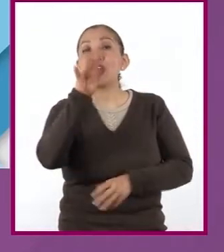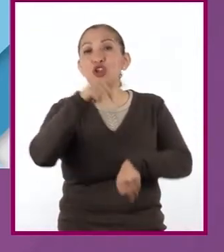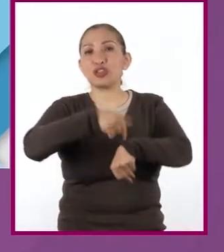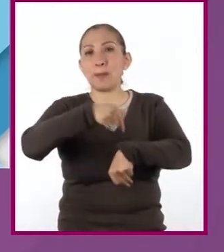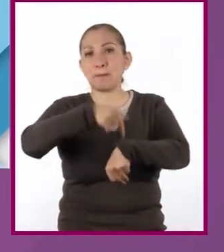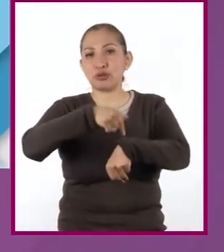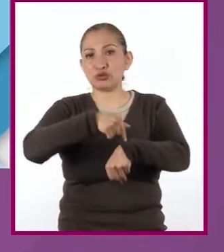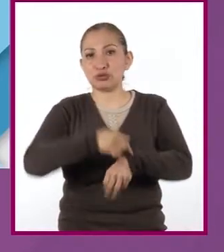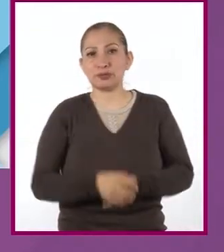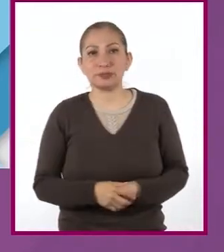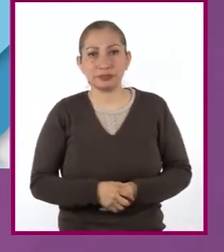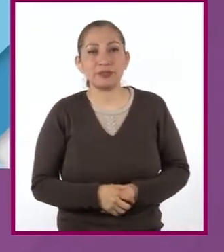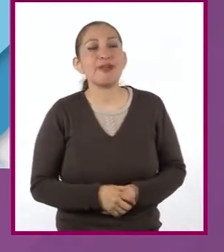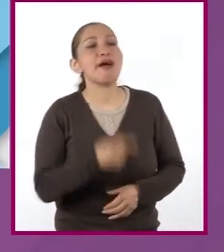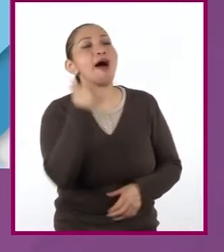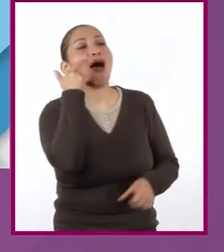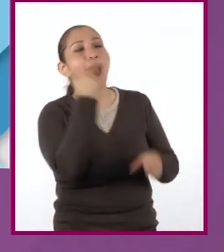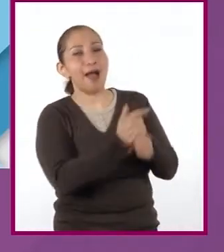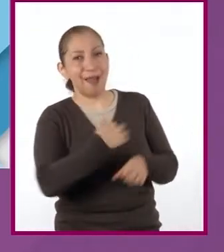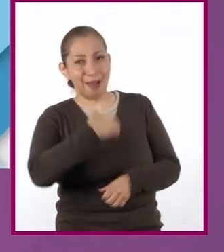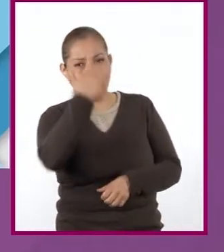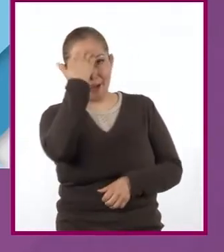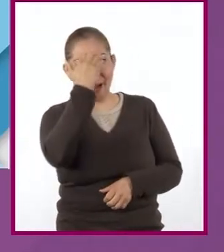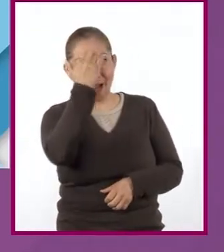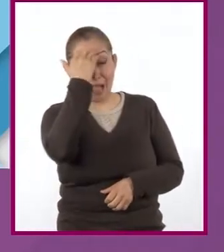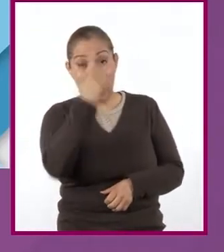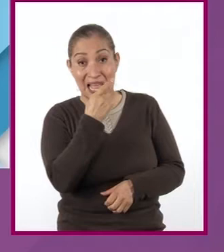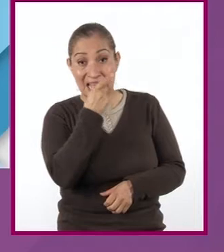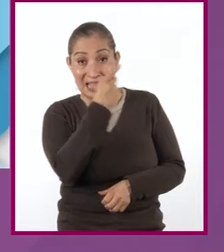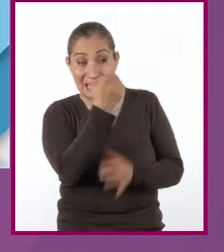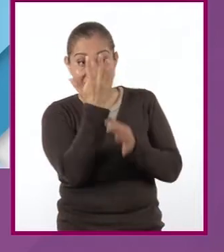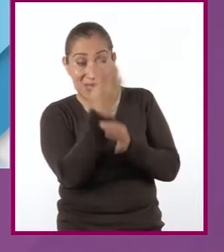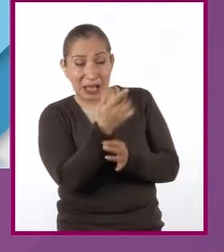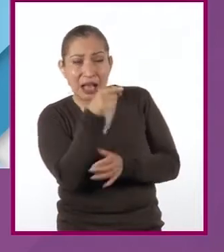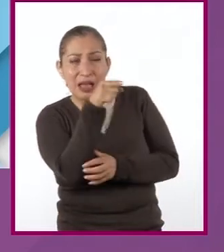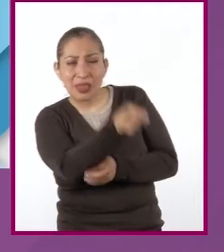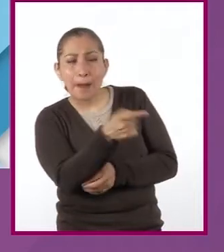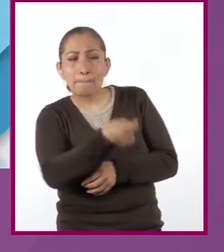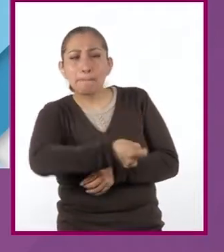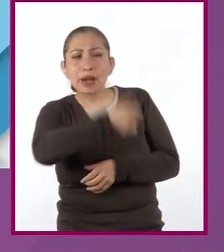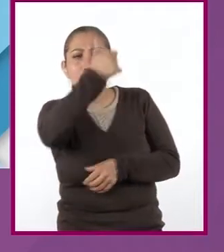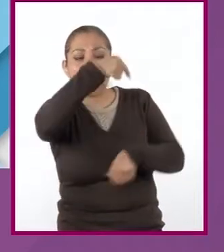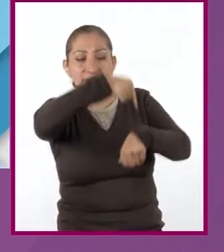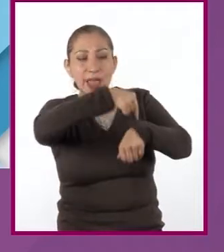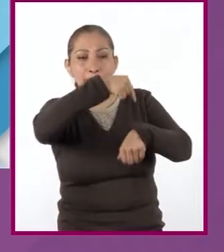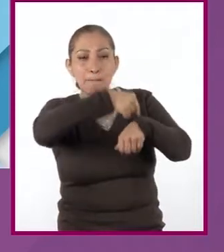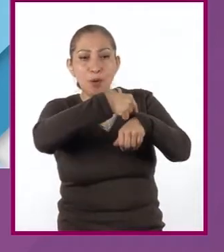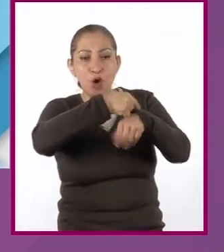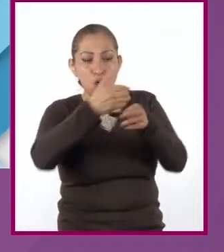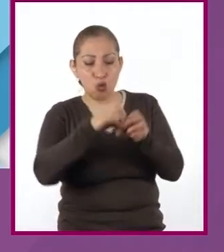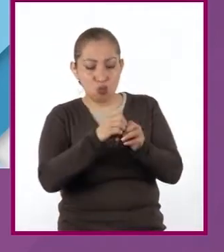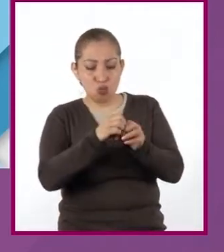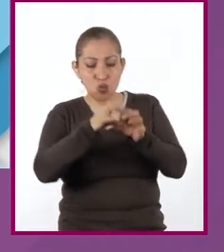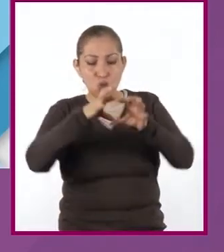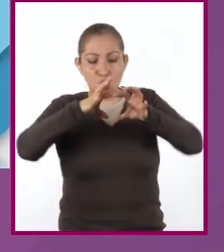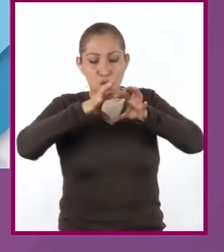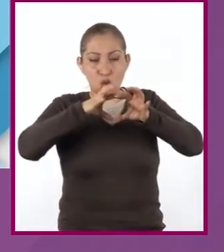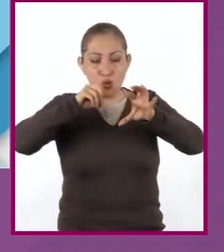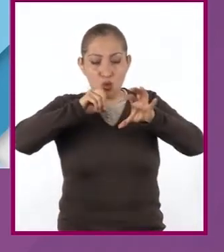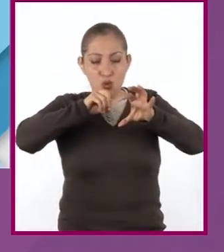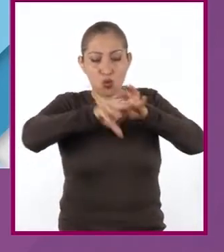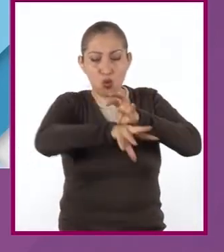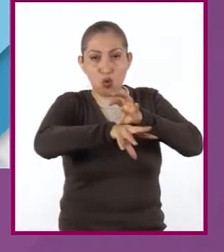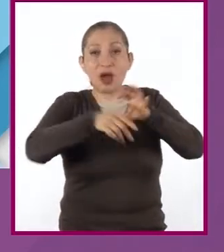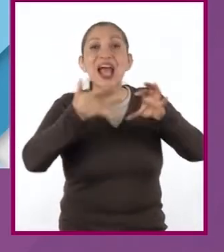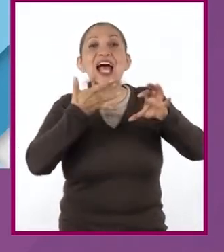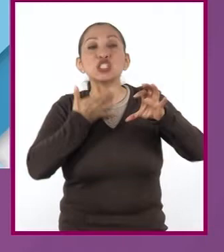tiempos. Eso sí los conozco, maestro. Se supone que en el primer tiempo se abre una válvula para que entre una